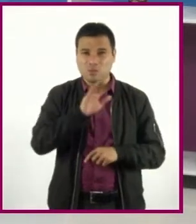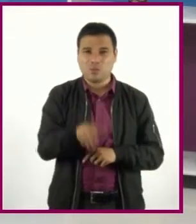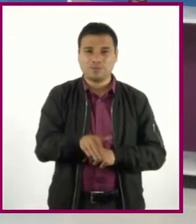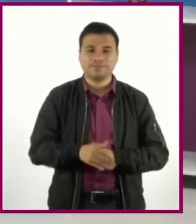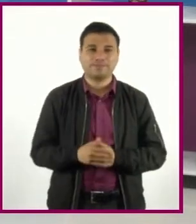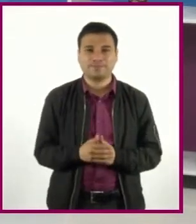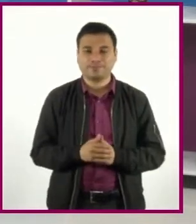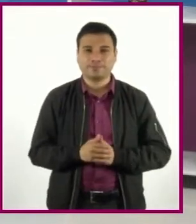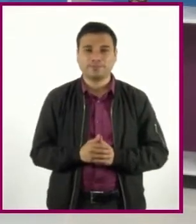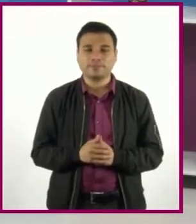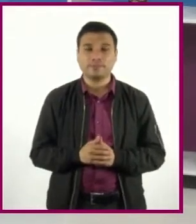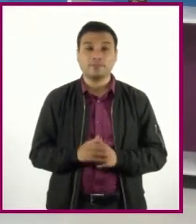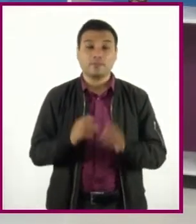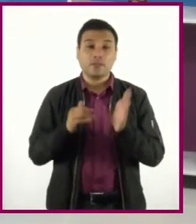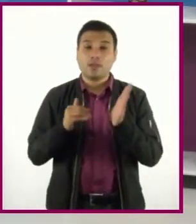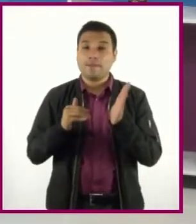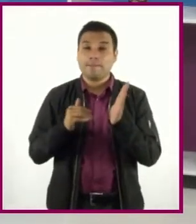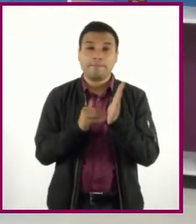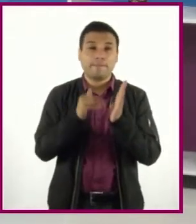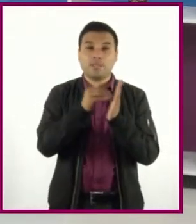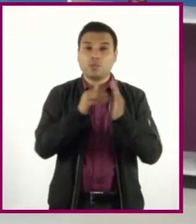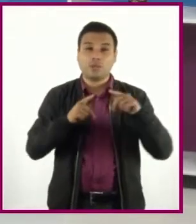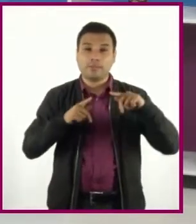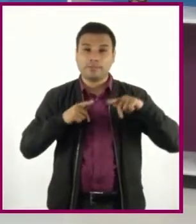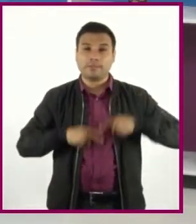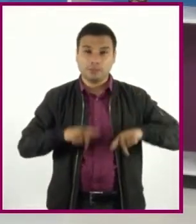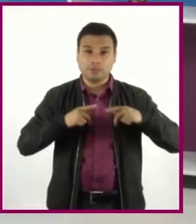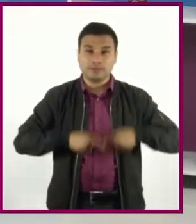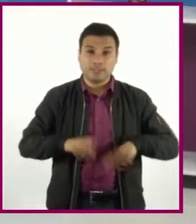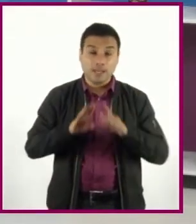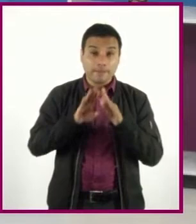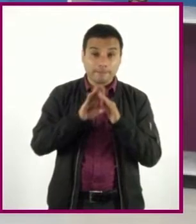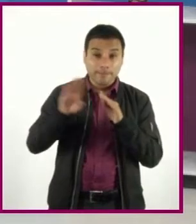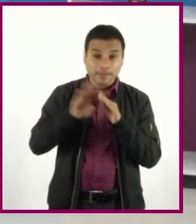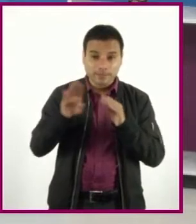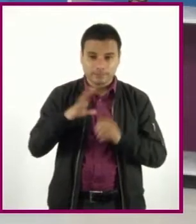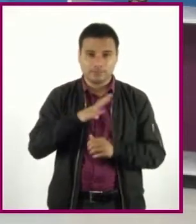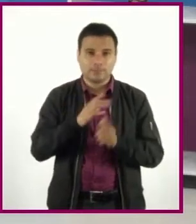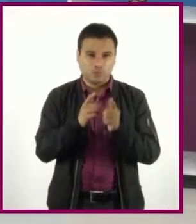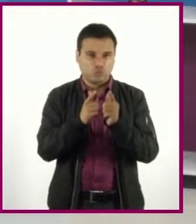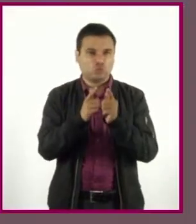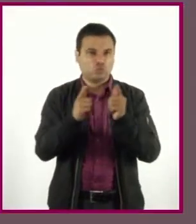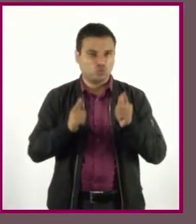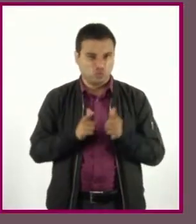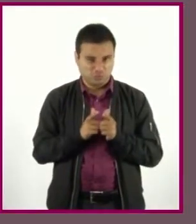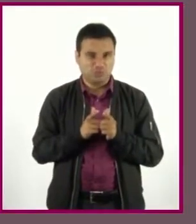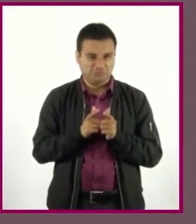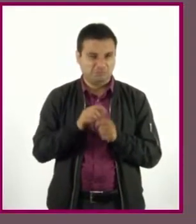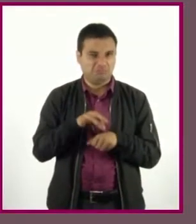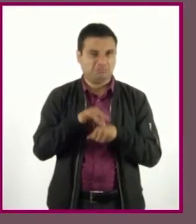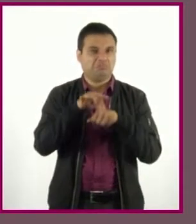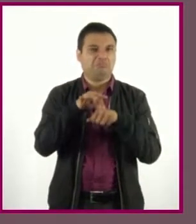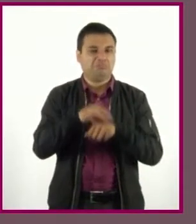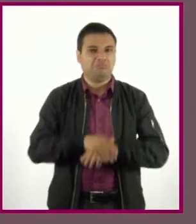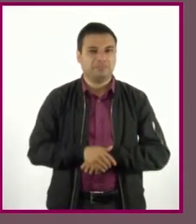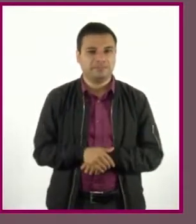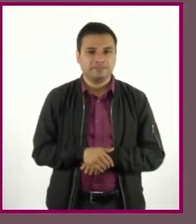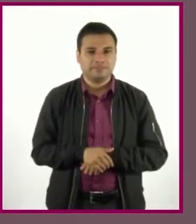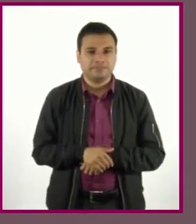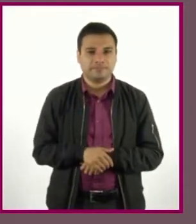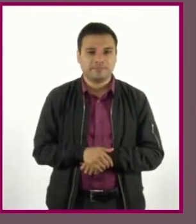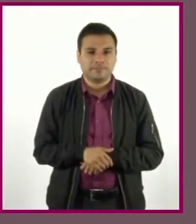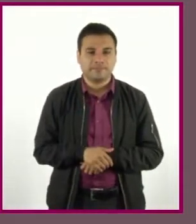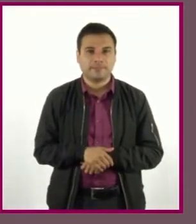Dentro de los millones de personas que han tenido que emigrar, encontramos a un grupo particular. En el combate contra el